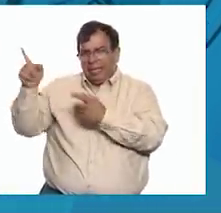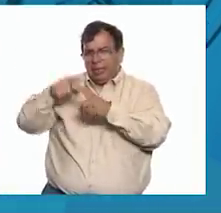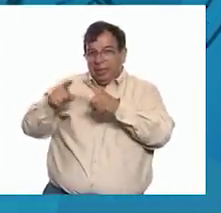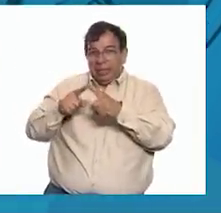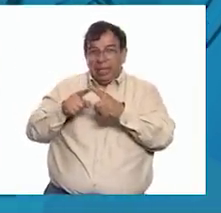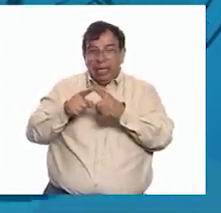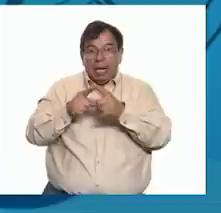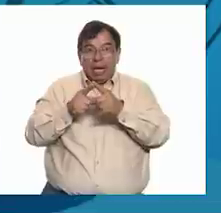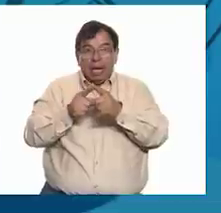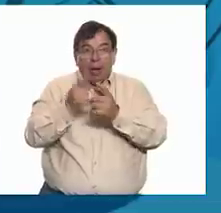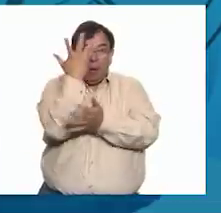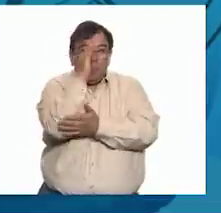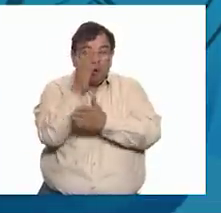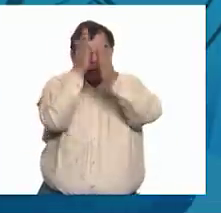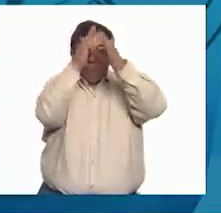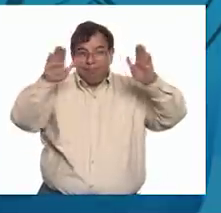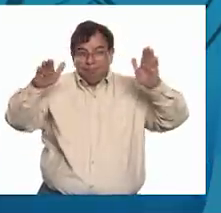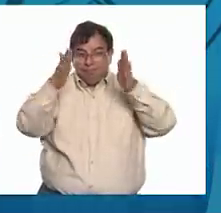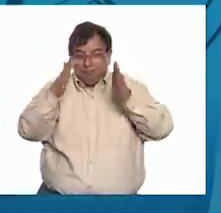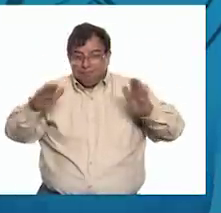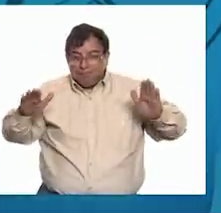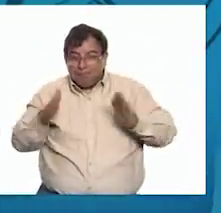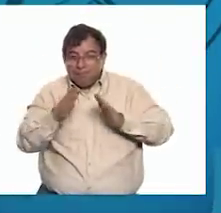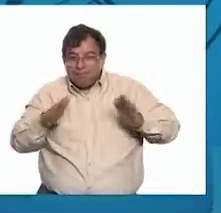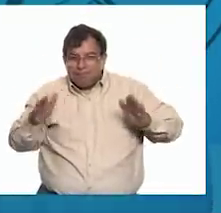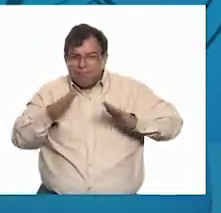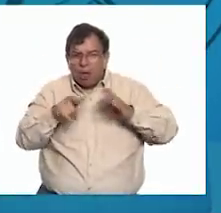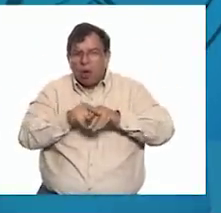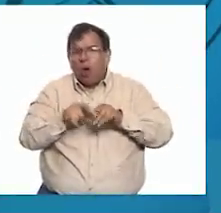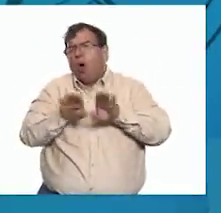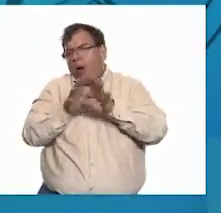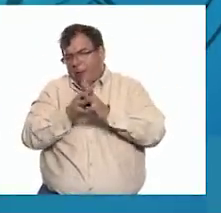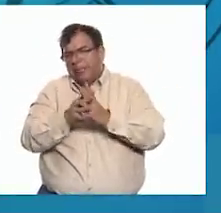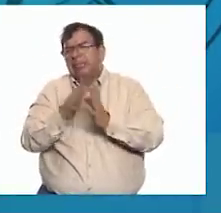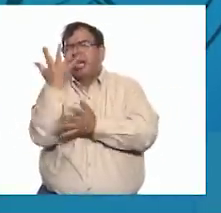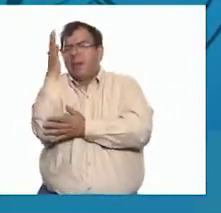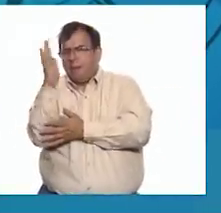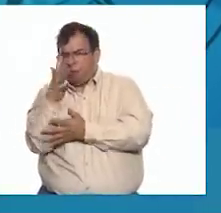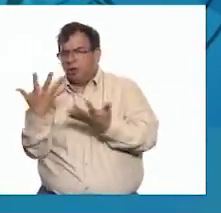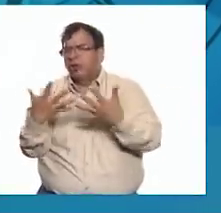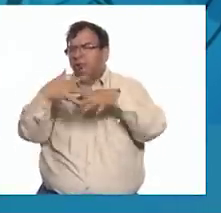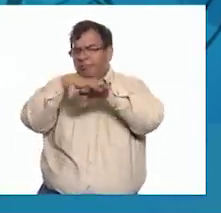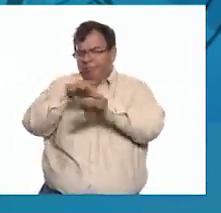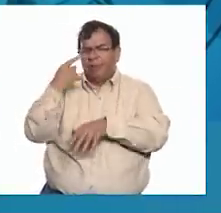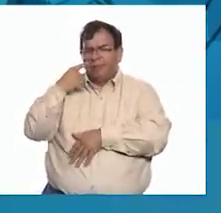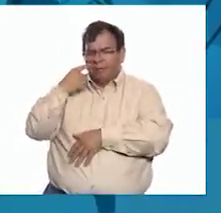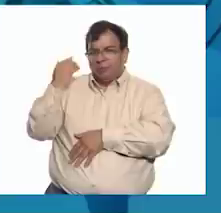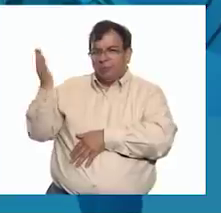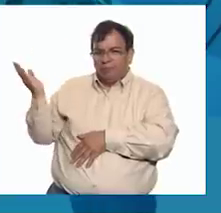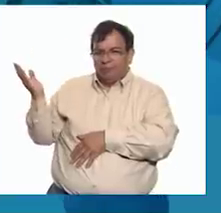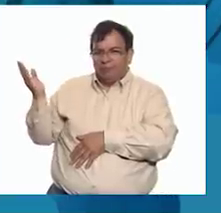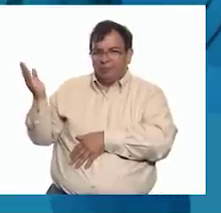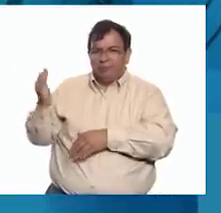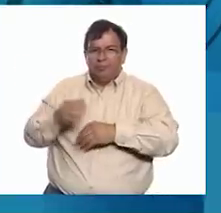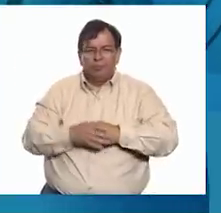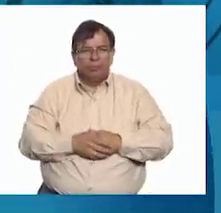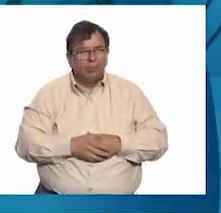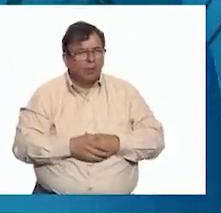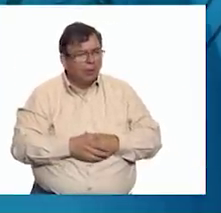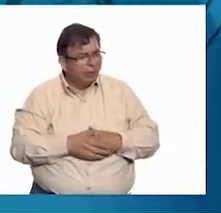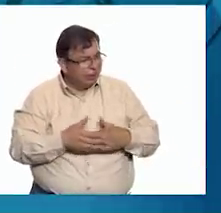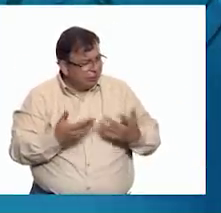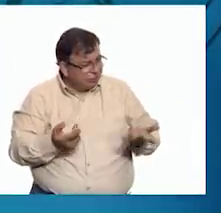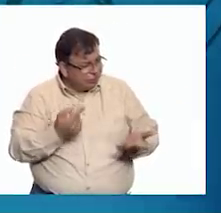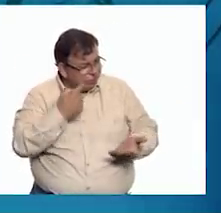de coníferas y bosque de pino y encino o mixto, como se observa en el mapa. Maestra, noto que